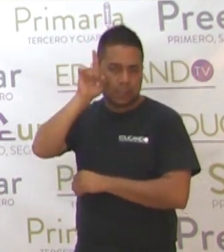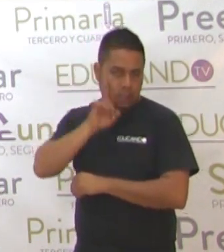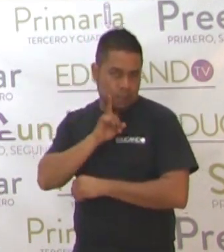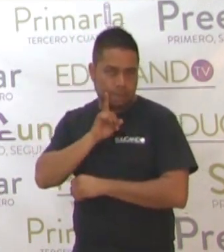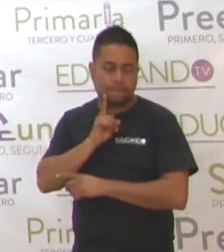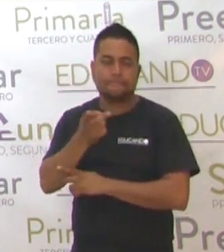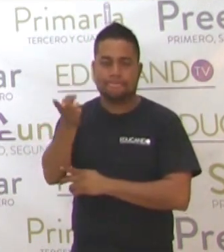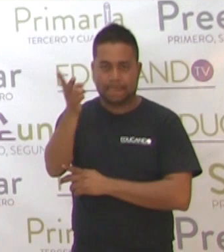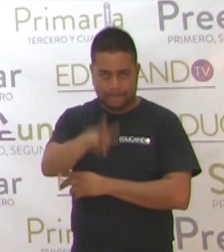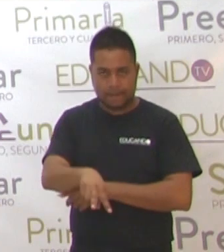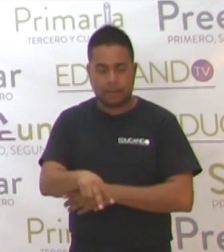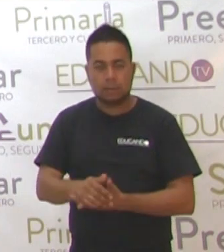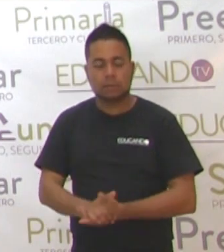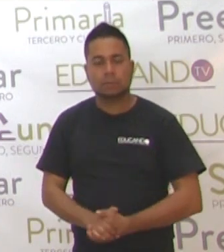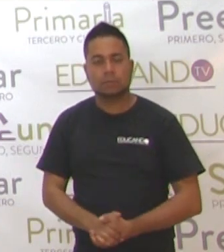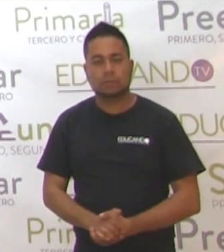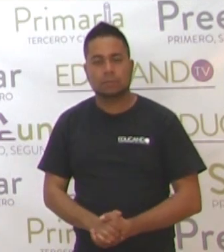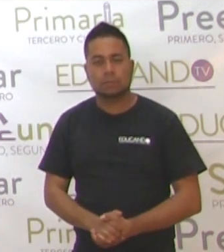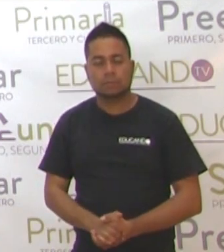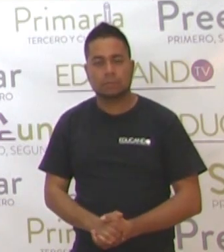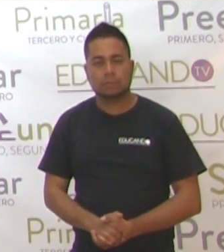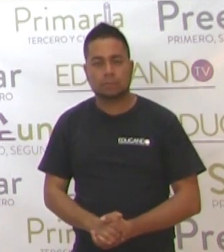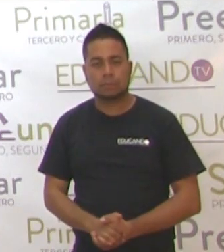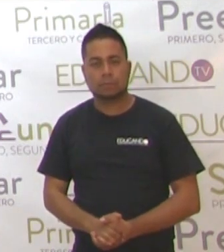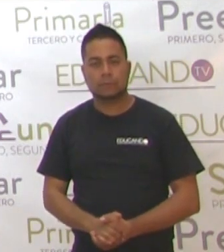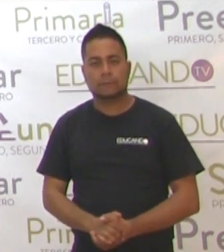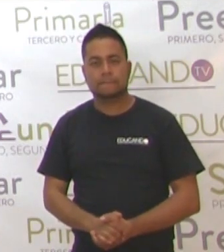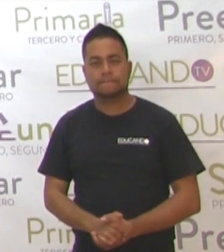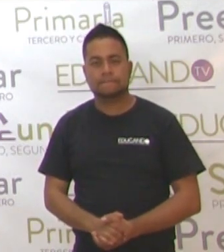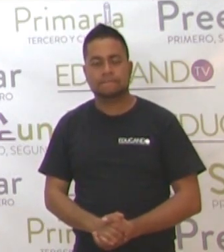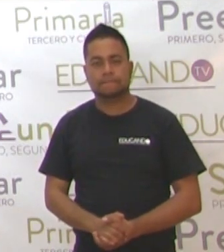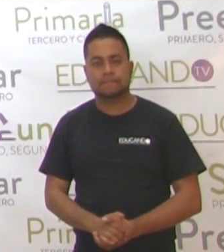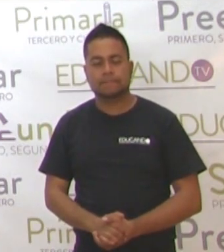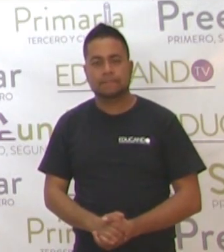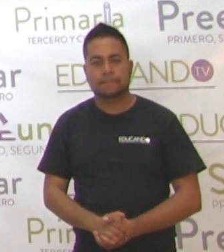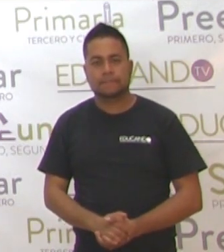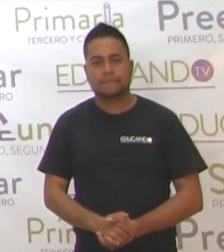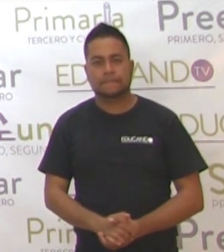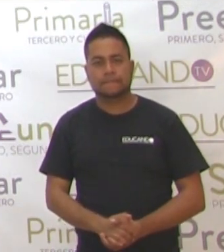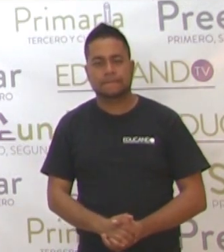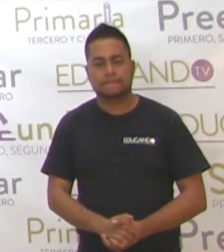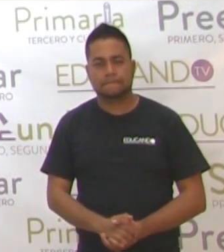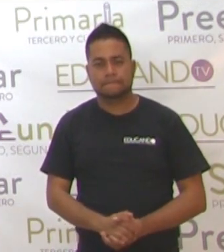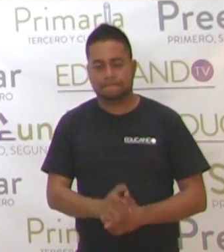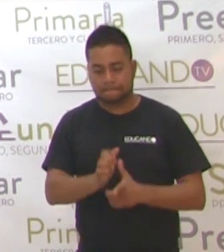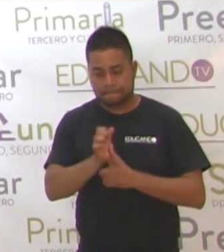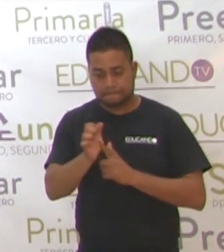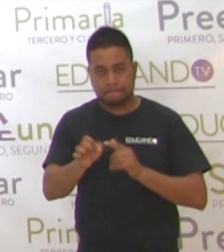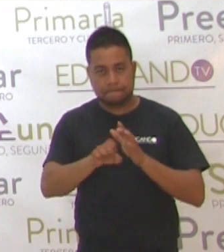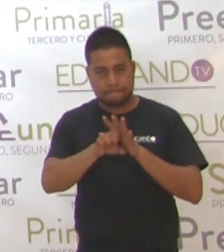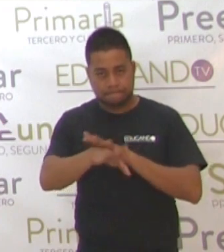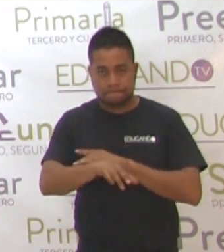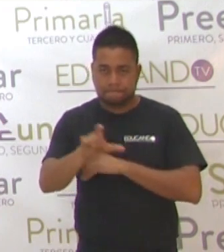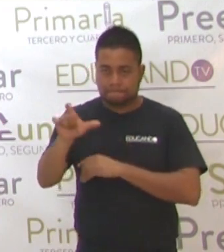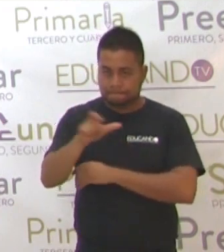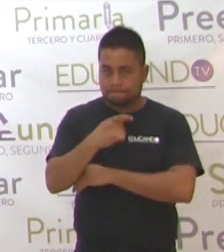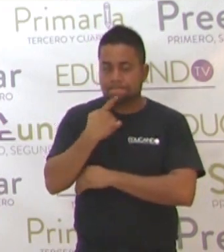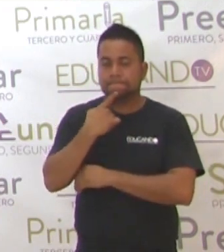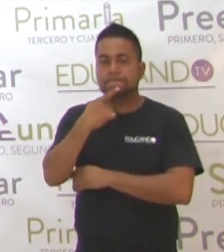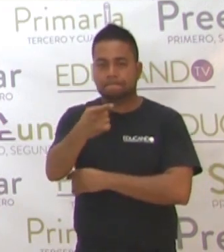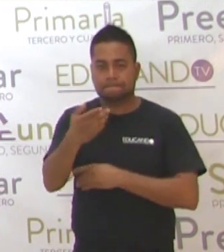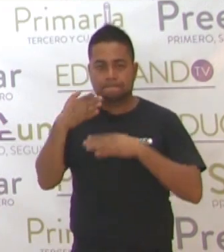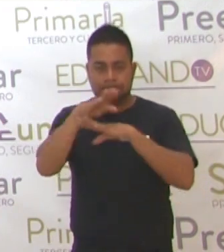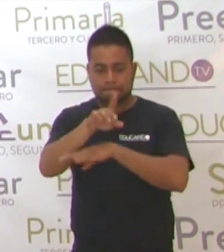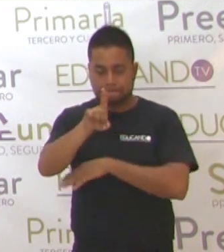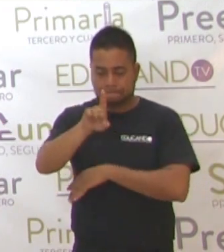entonces hacemos referencia a que cuando nos referimos a un de